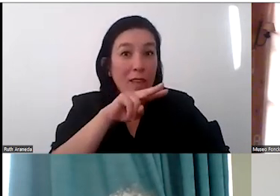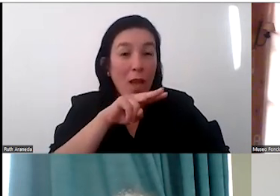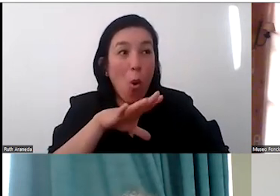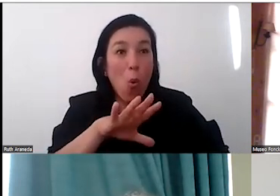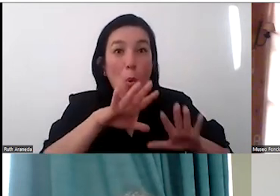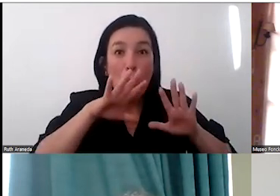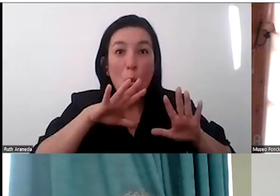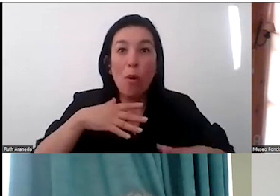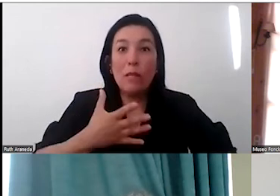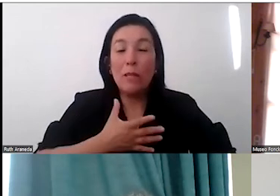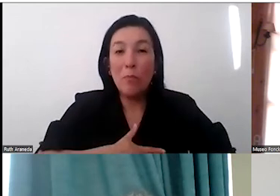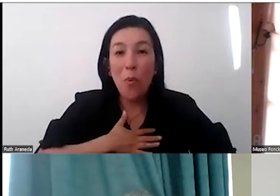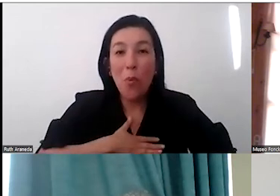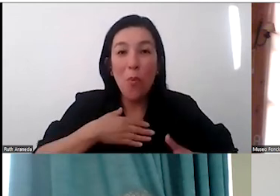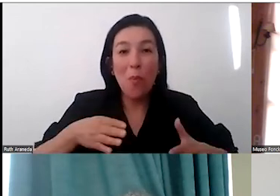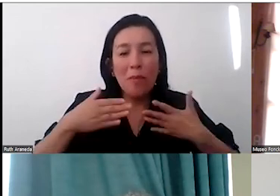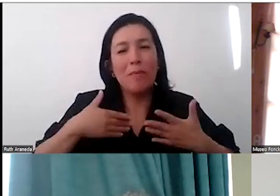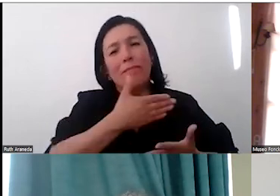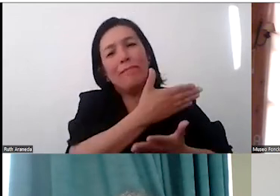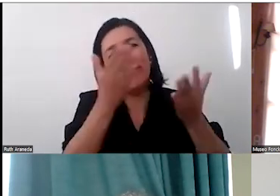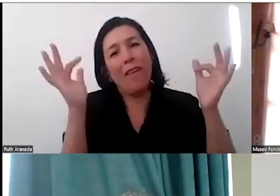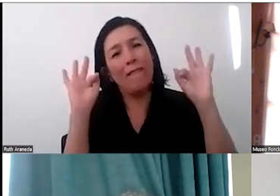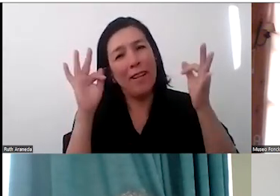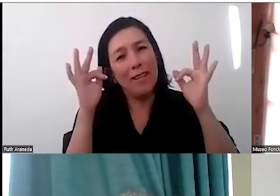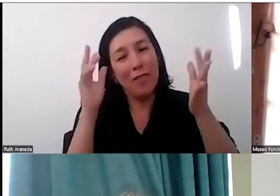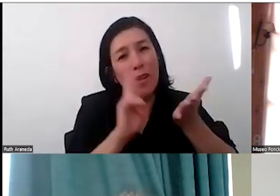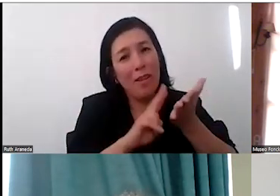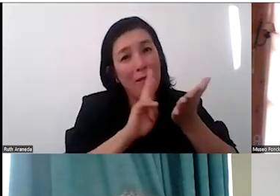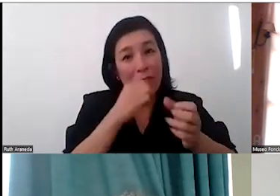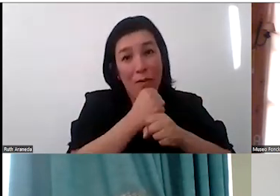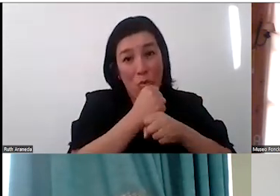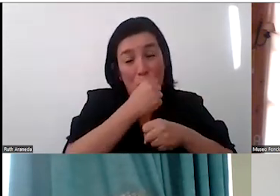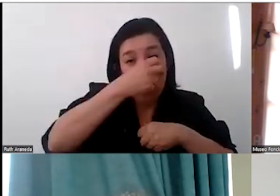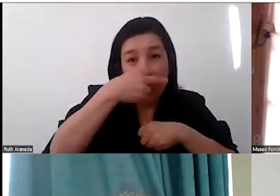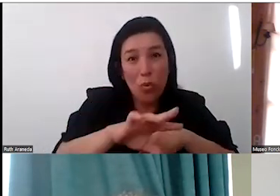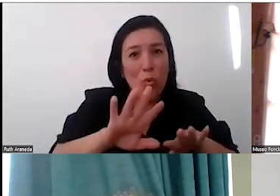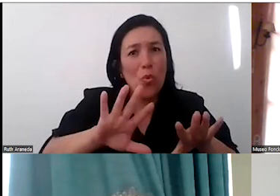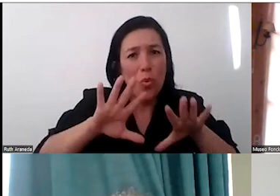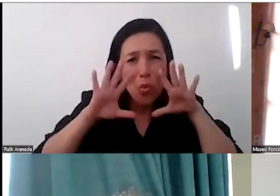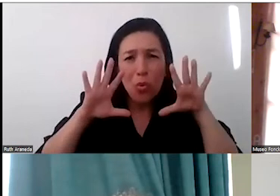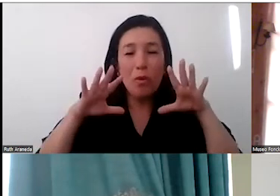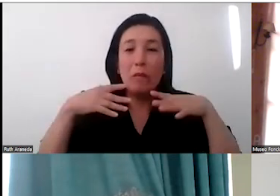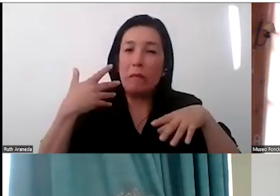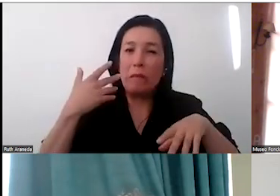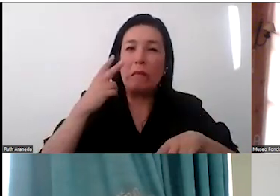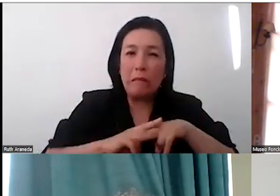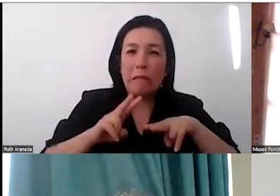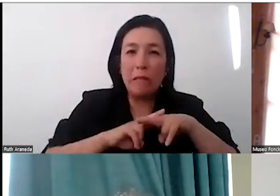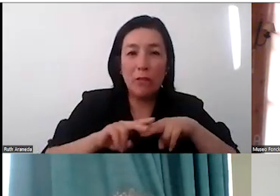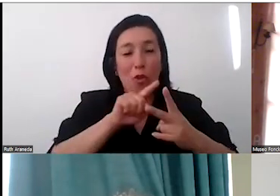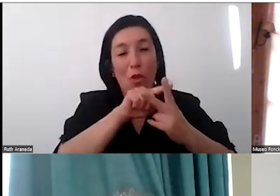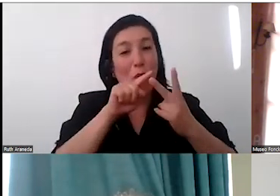entusiasma. Los felicito realmente por el trabajo increíble que han hecho los